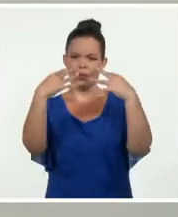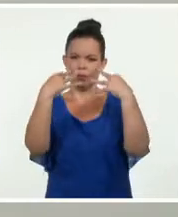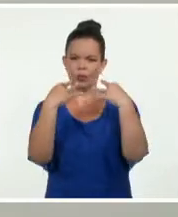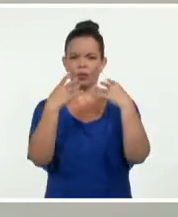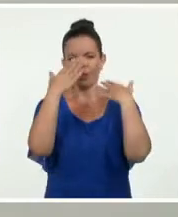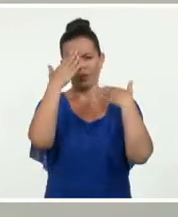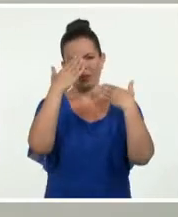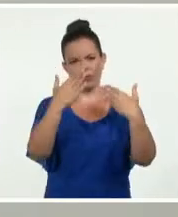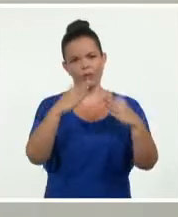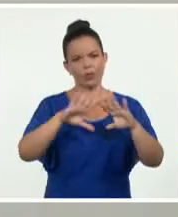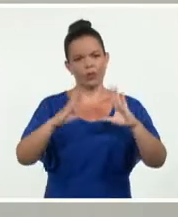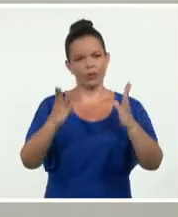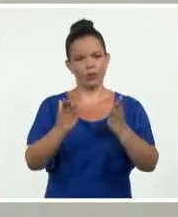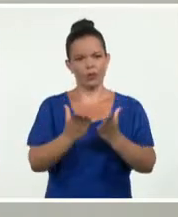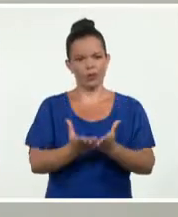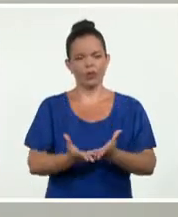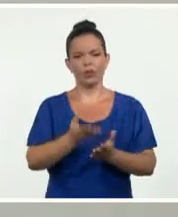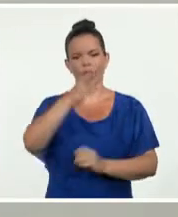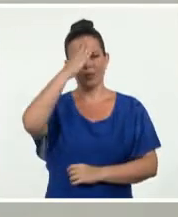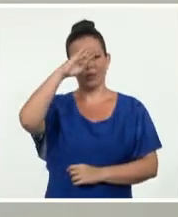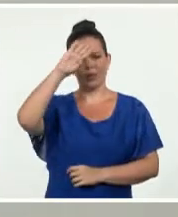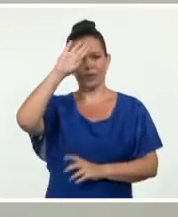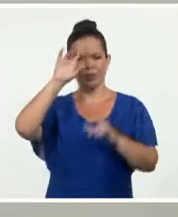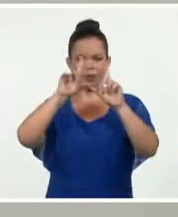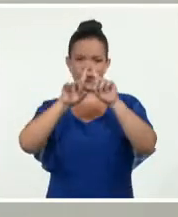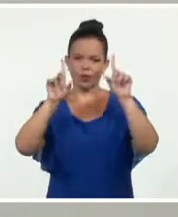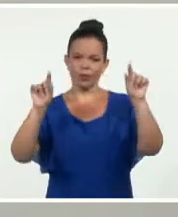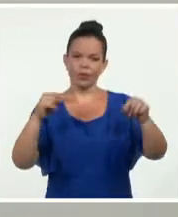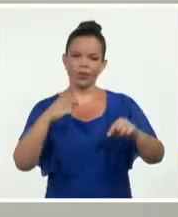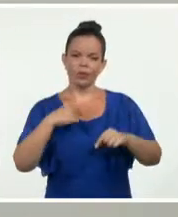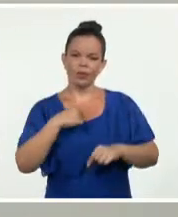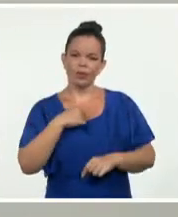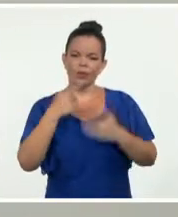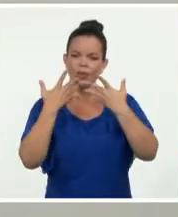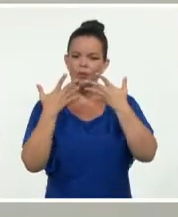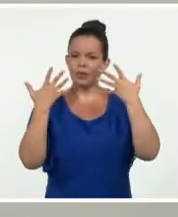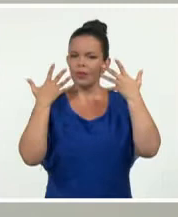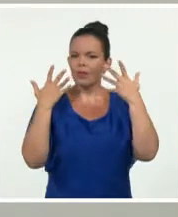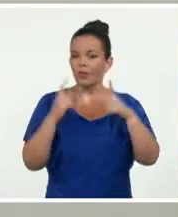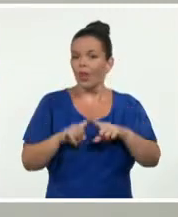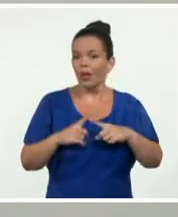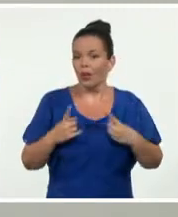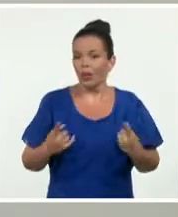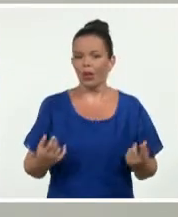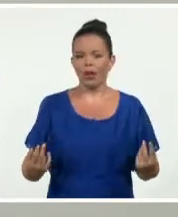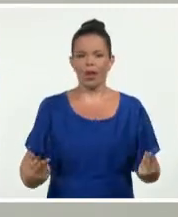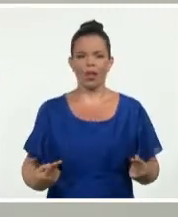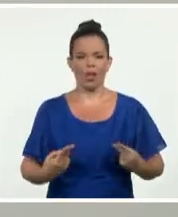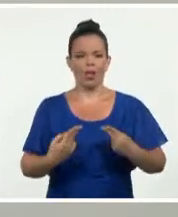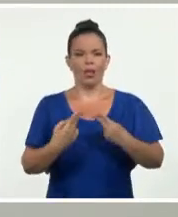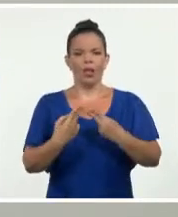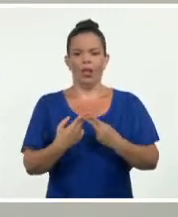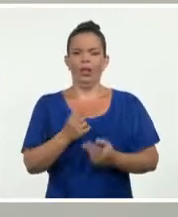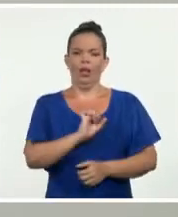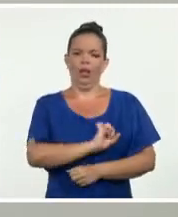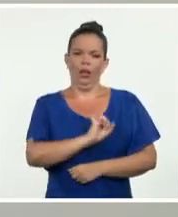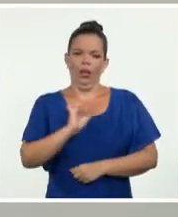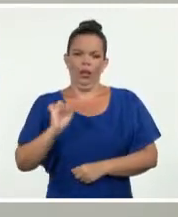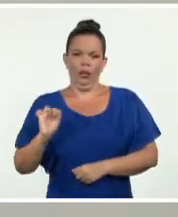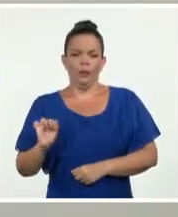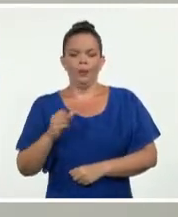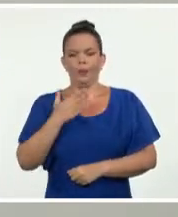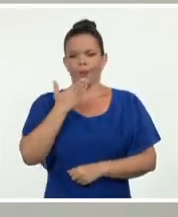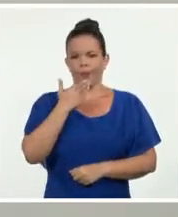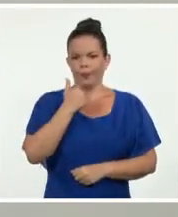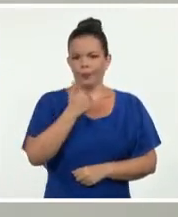y Cuba en especial. Estoy muy contento de haber culminado el Open Internacional de Bahía